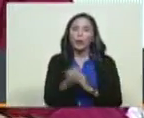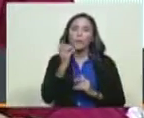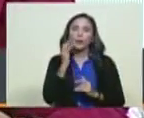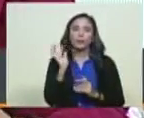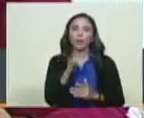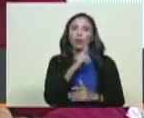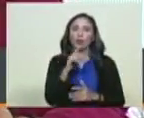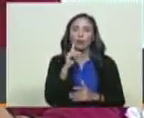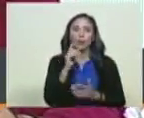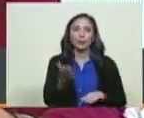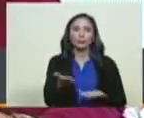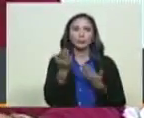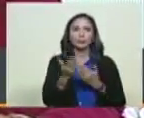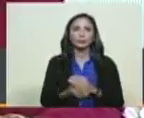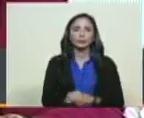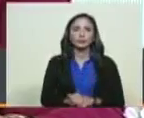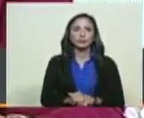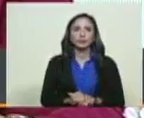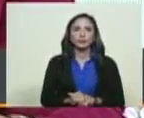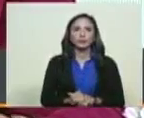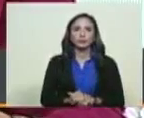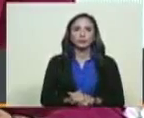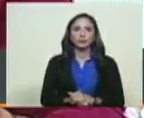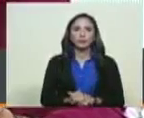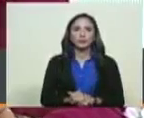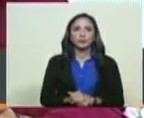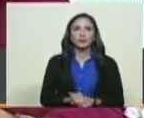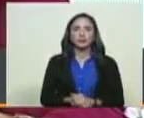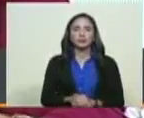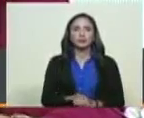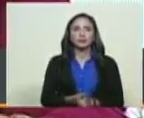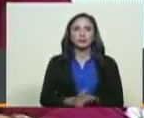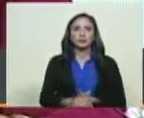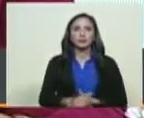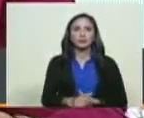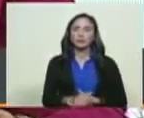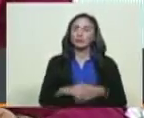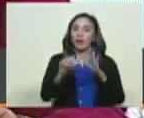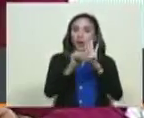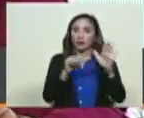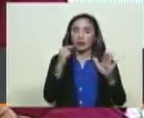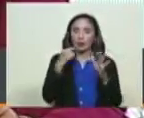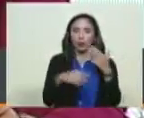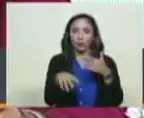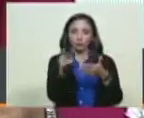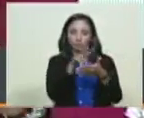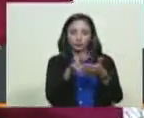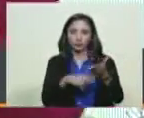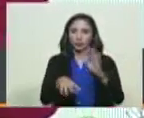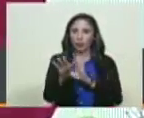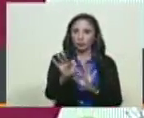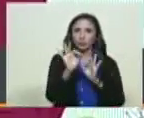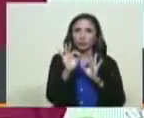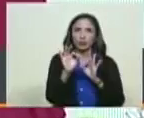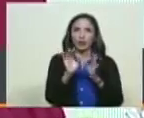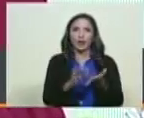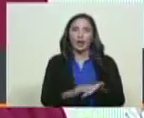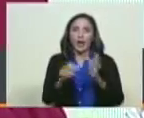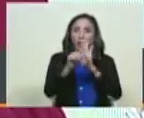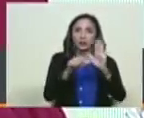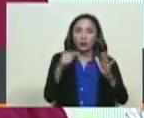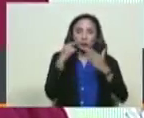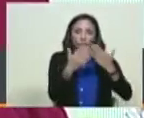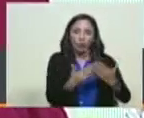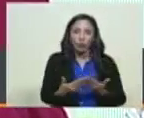ejemplo algún artículo del periódico y ponerse a estudiarlo